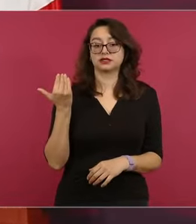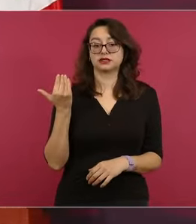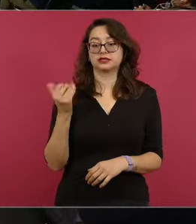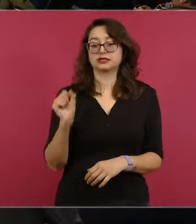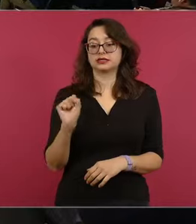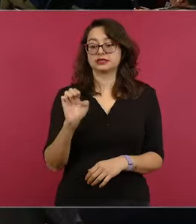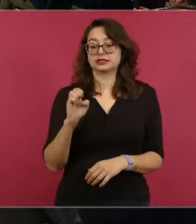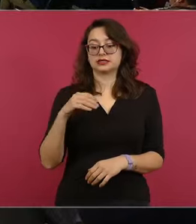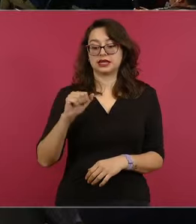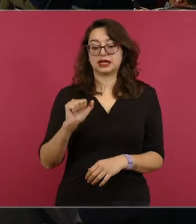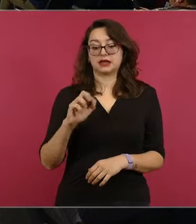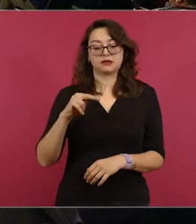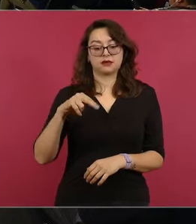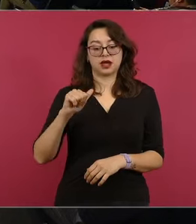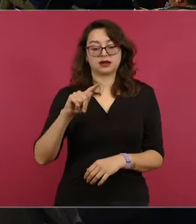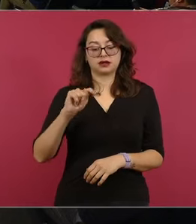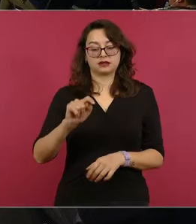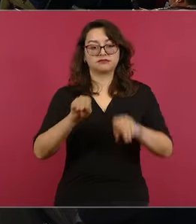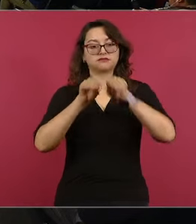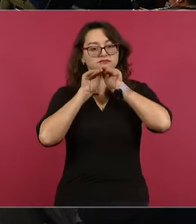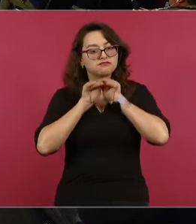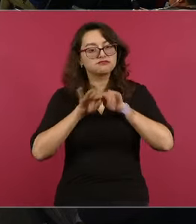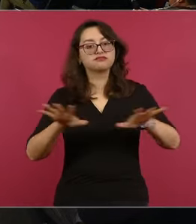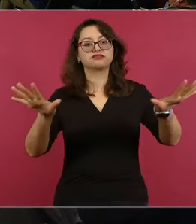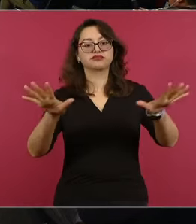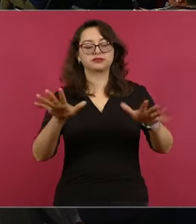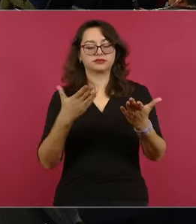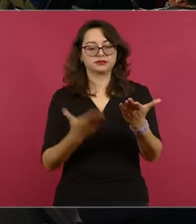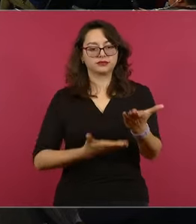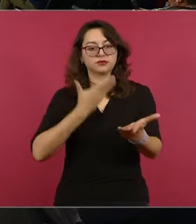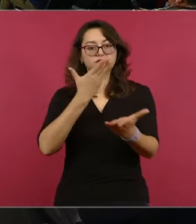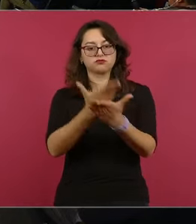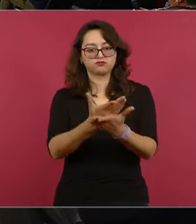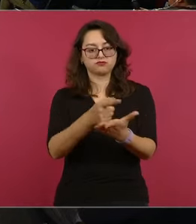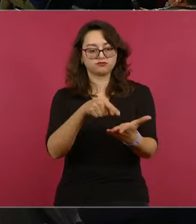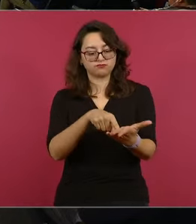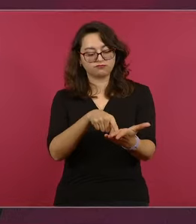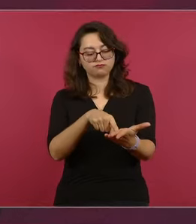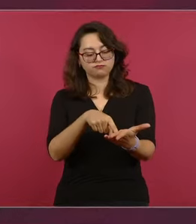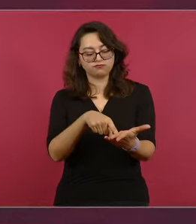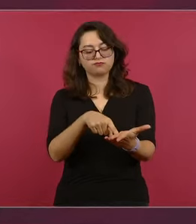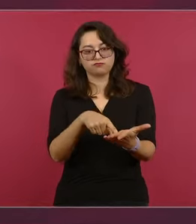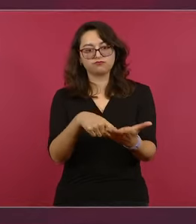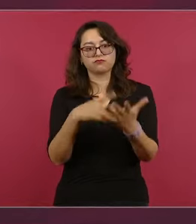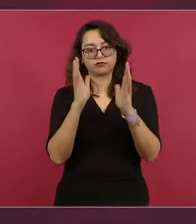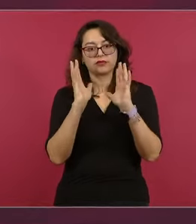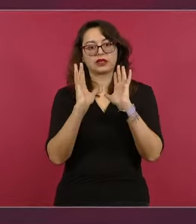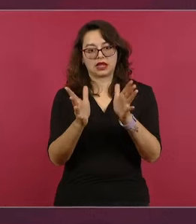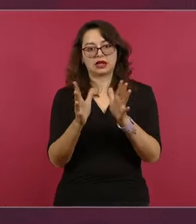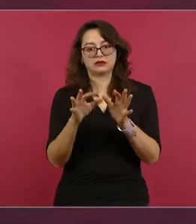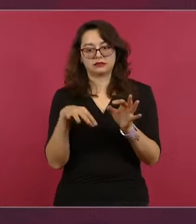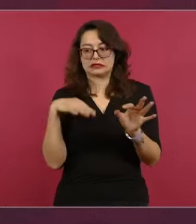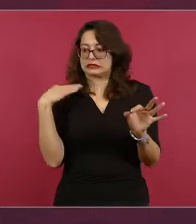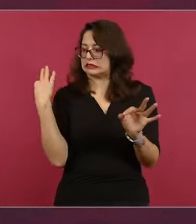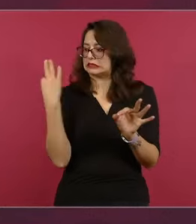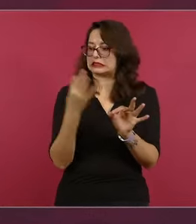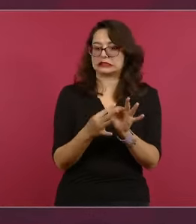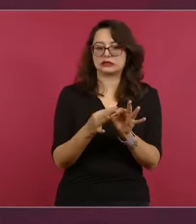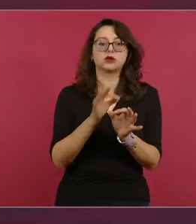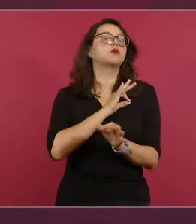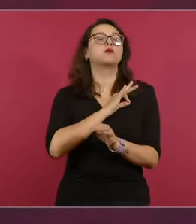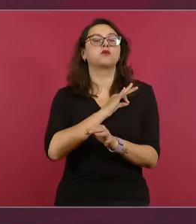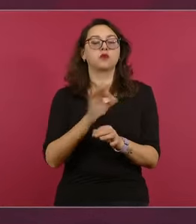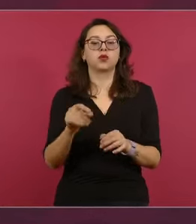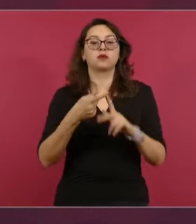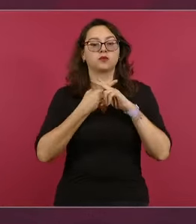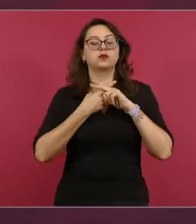Secretaría del Medio Ambiente dio a conocer ya el dictamen que hacía falta para resolver